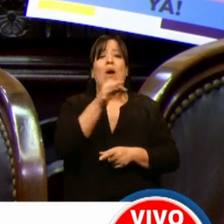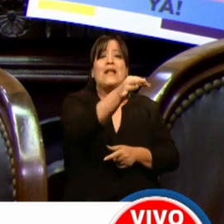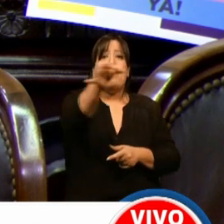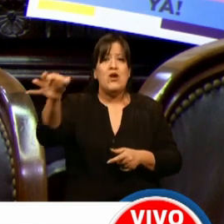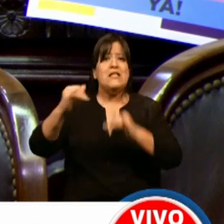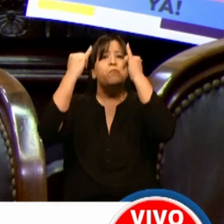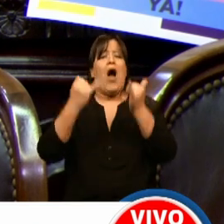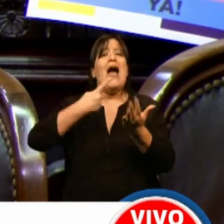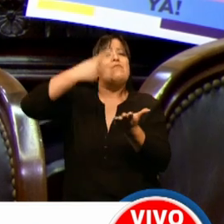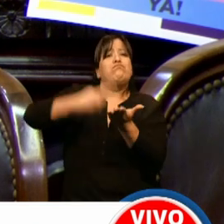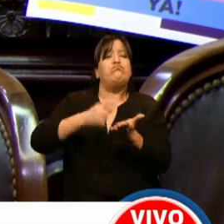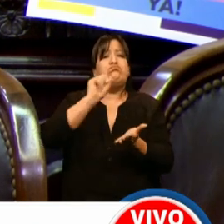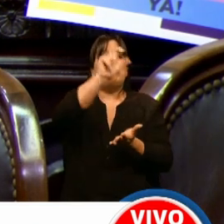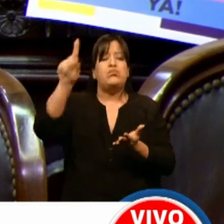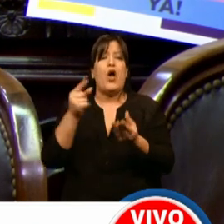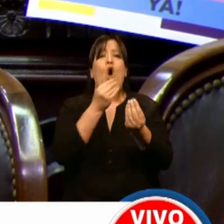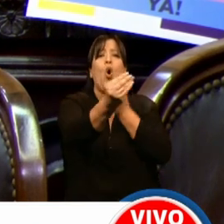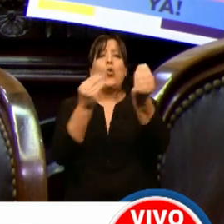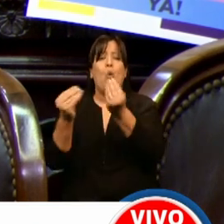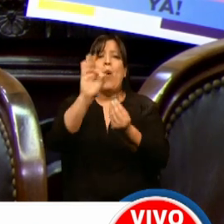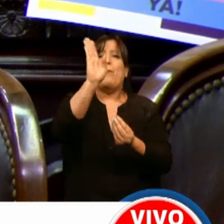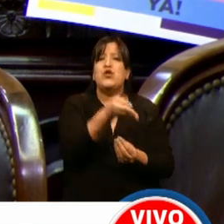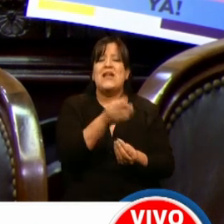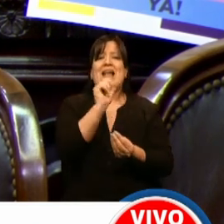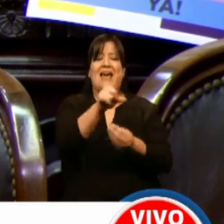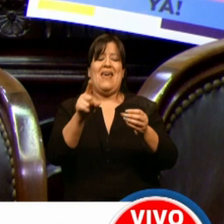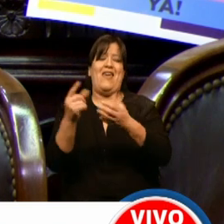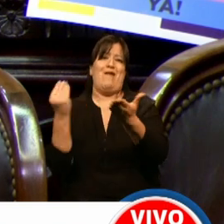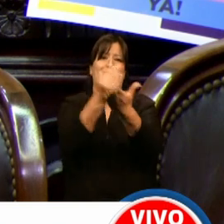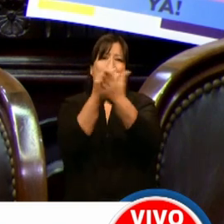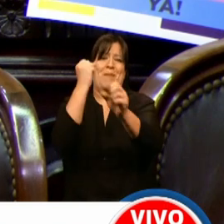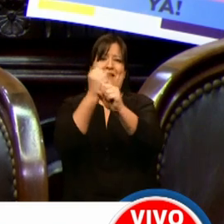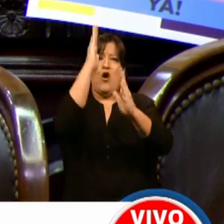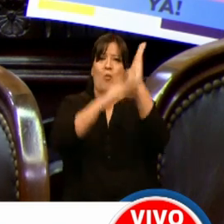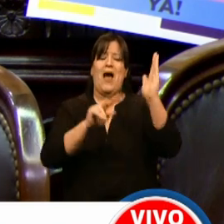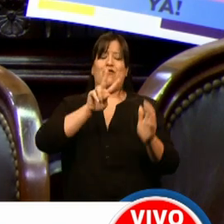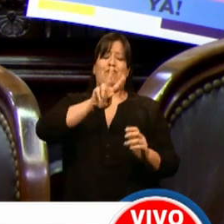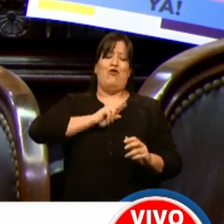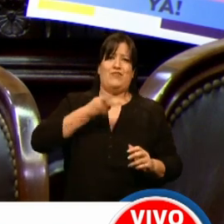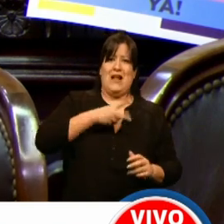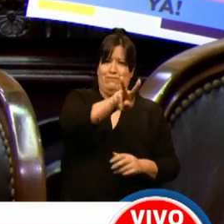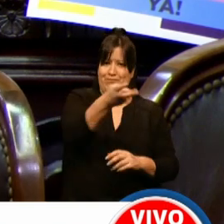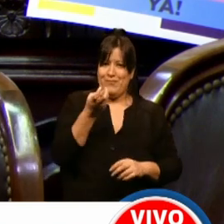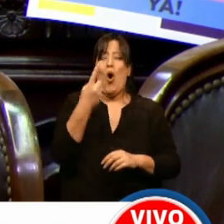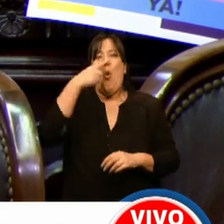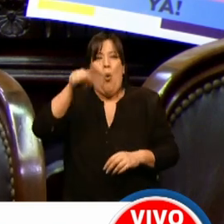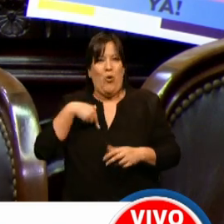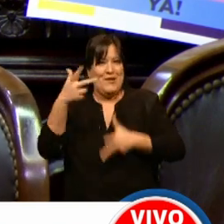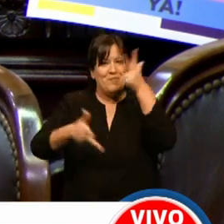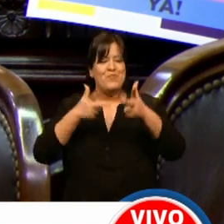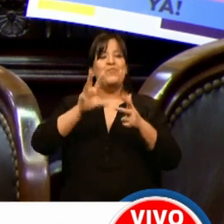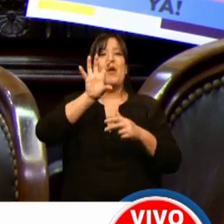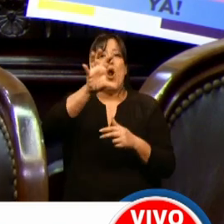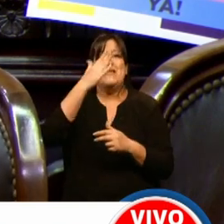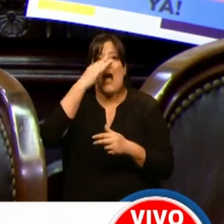ordenanzas de cupo ya inclusión laboral trans el último en la provincia de córdoba en la ciudad de cruz